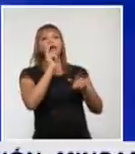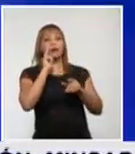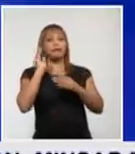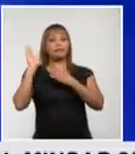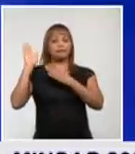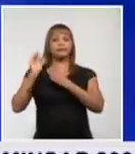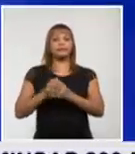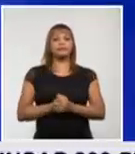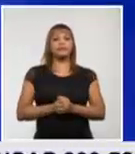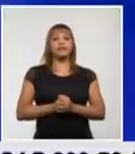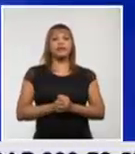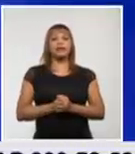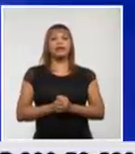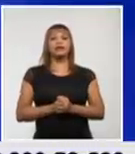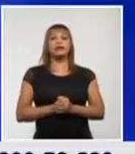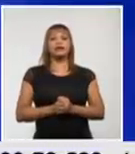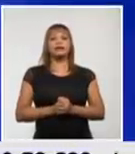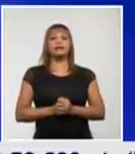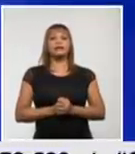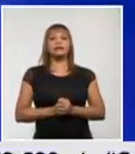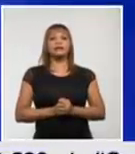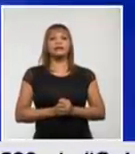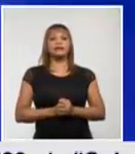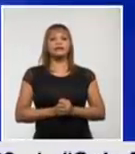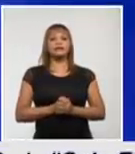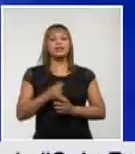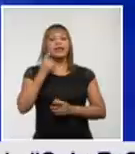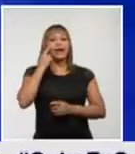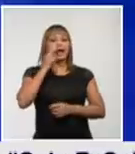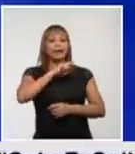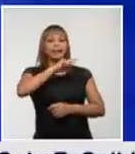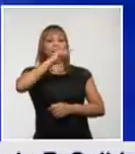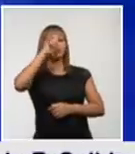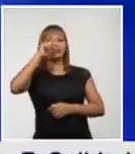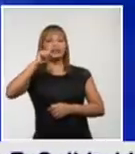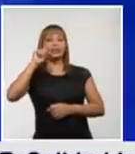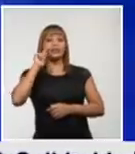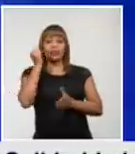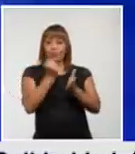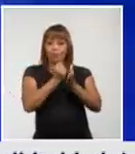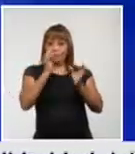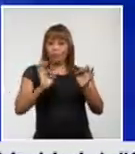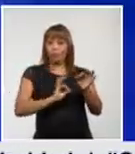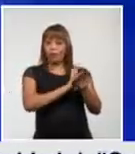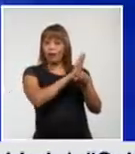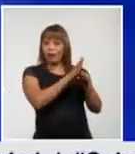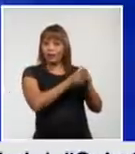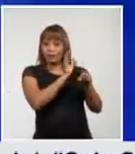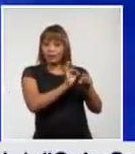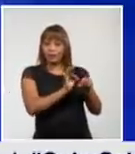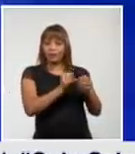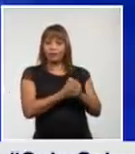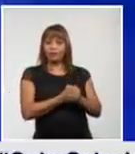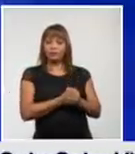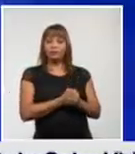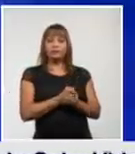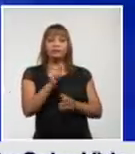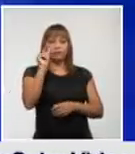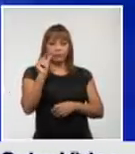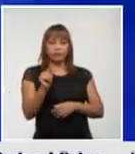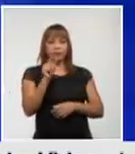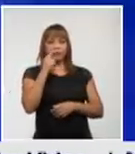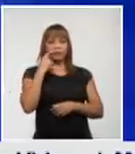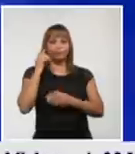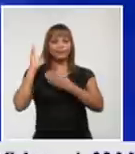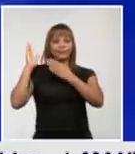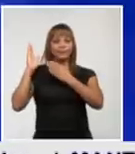el 9 de agosto. Gracias. Ahí arriba, esos son los activos, esos son los casos activos que